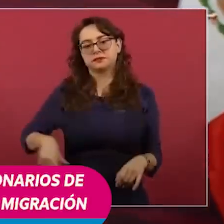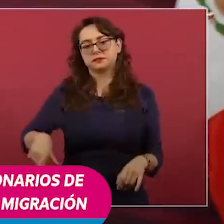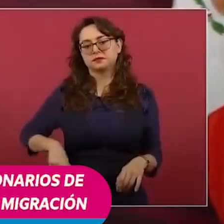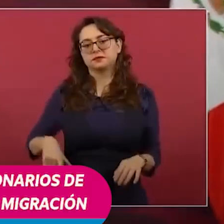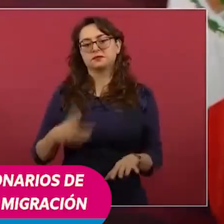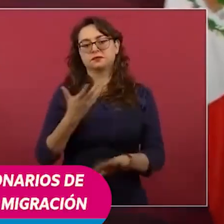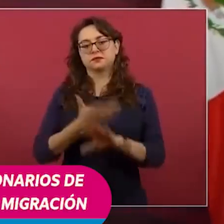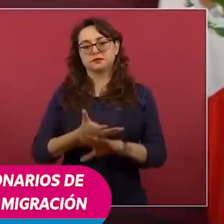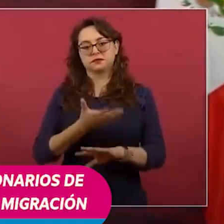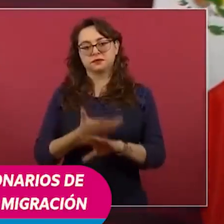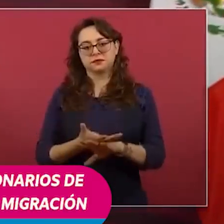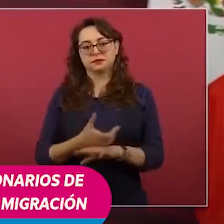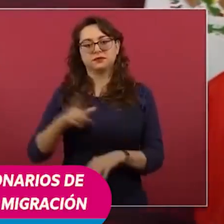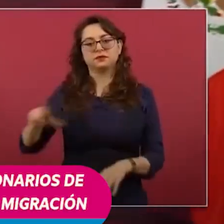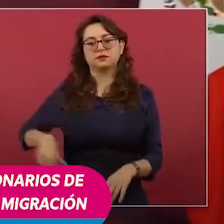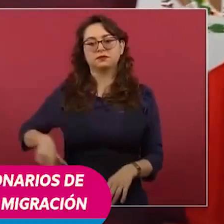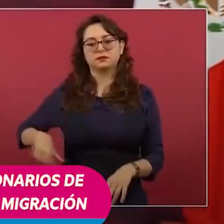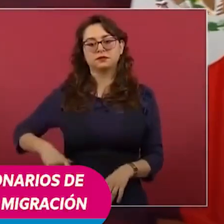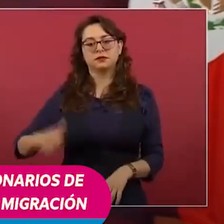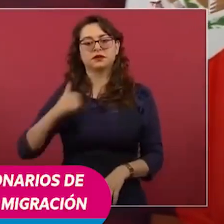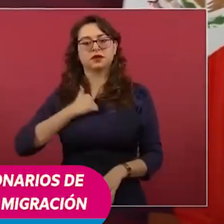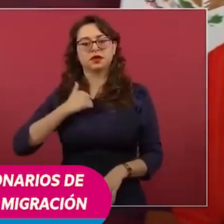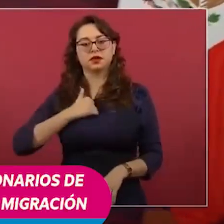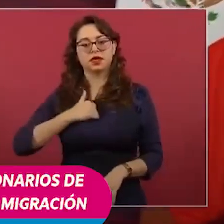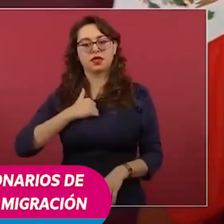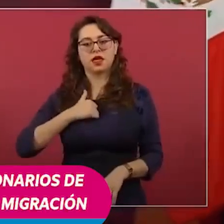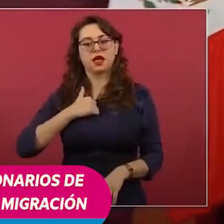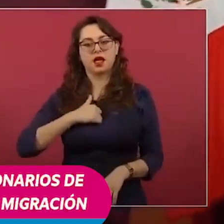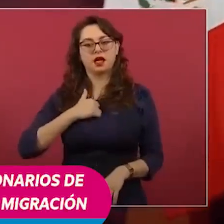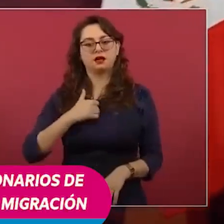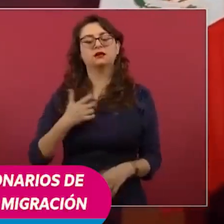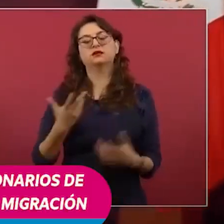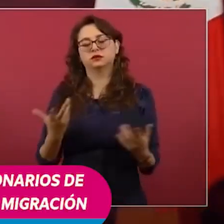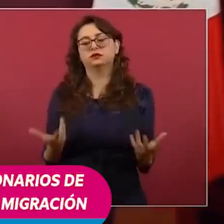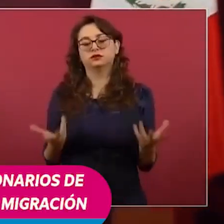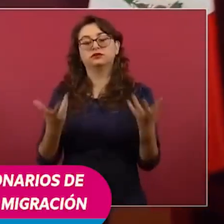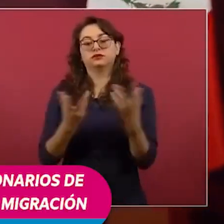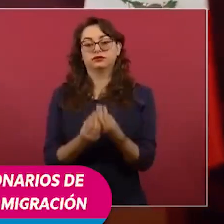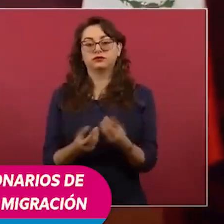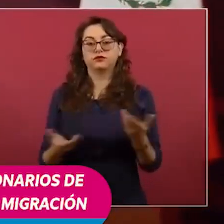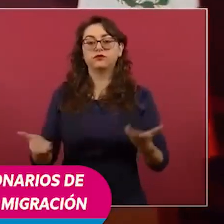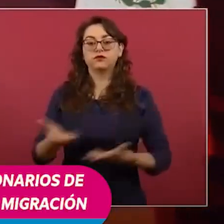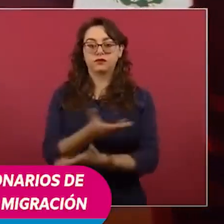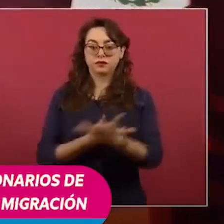del gobierno de Canadá, en Washington.